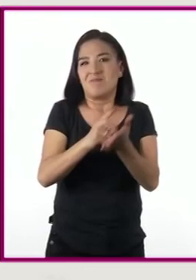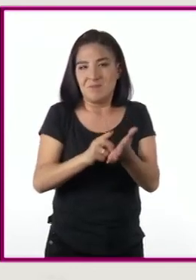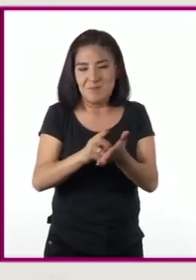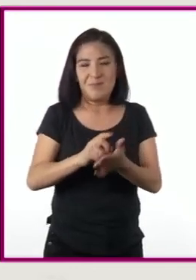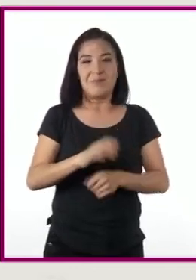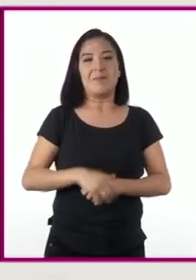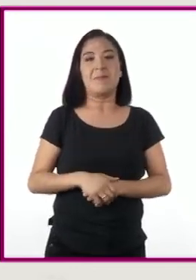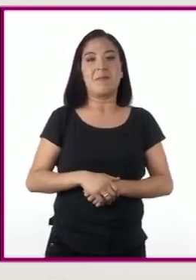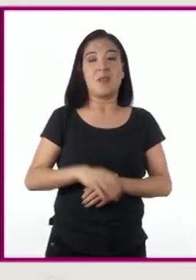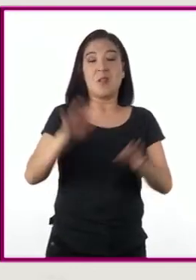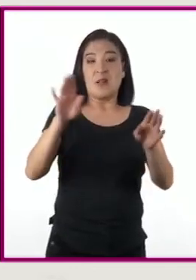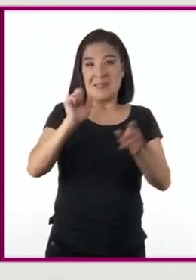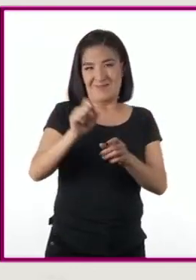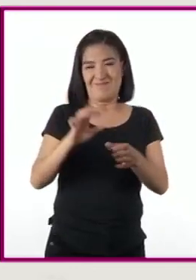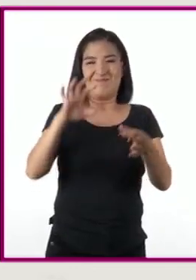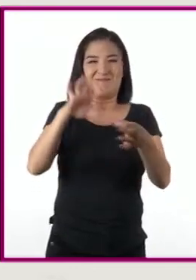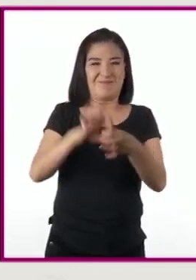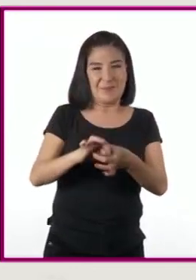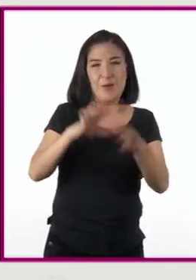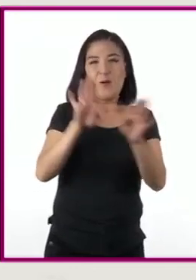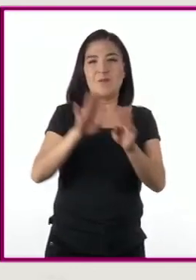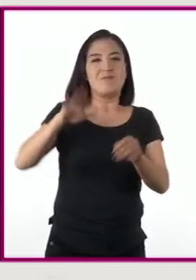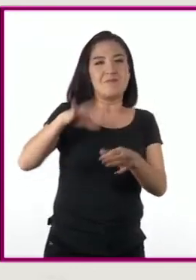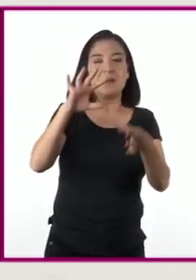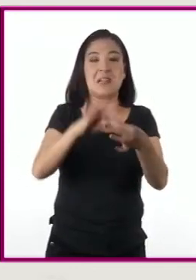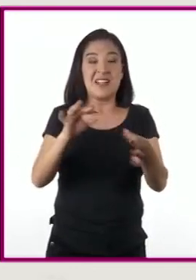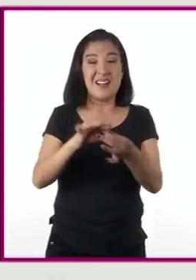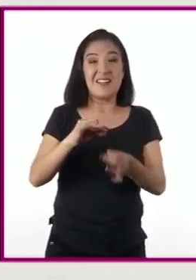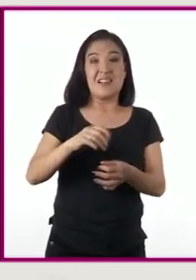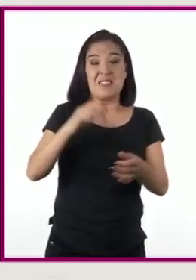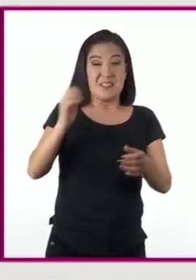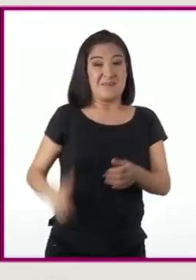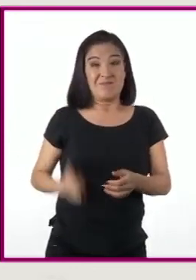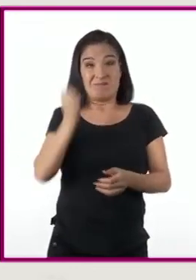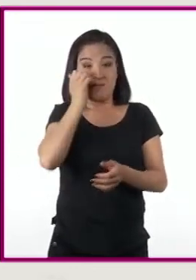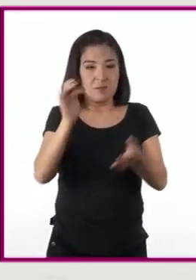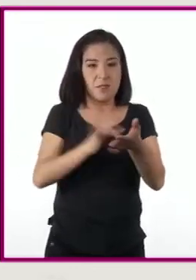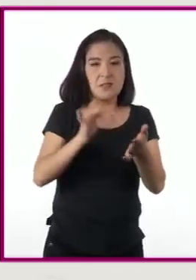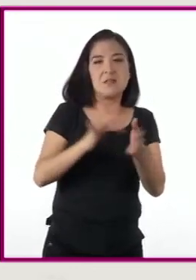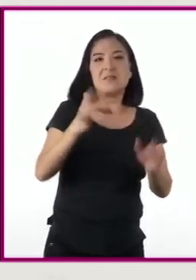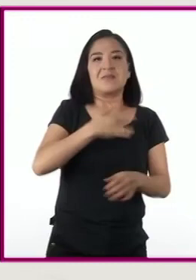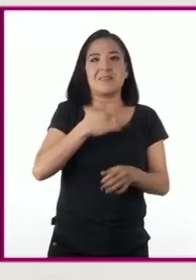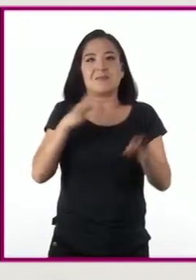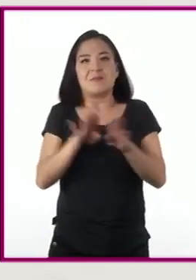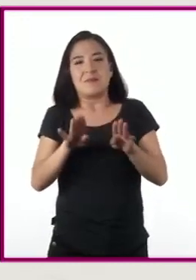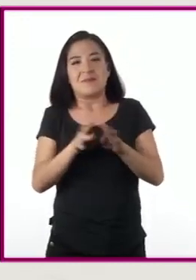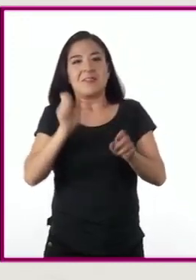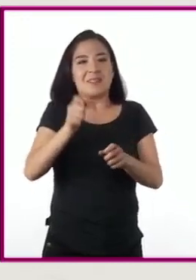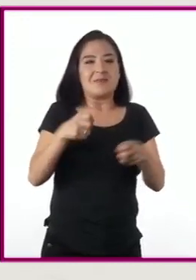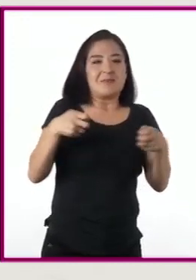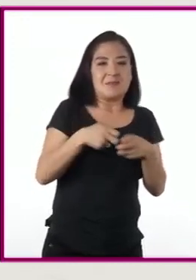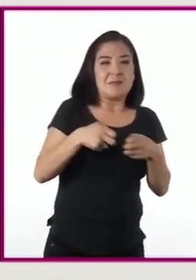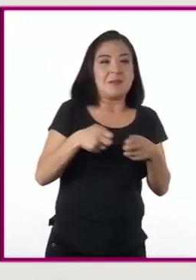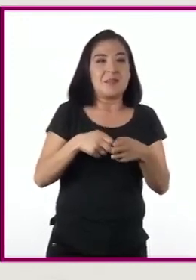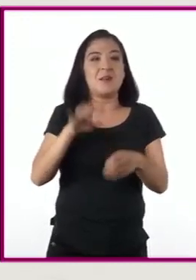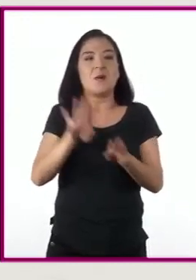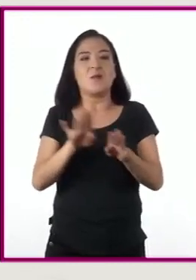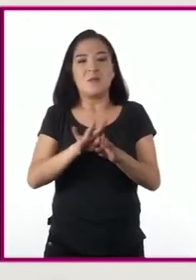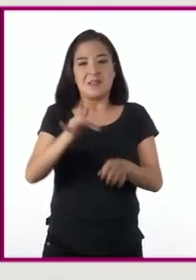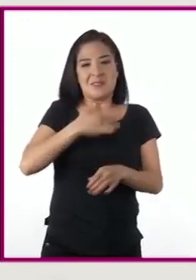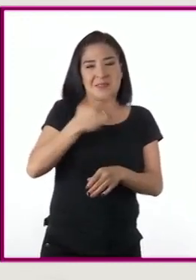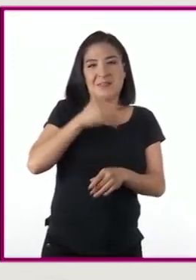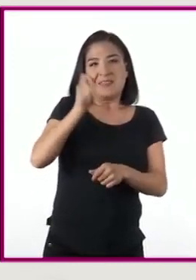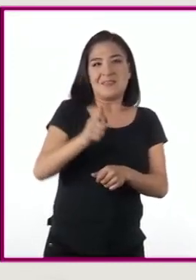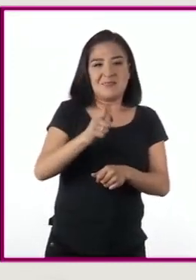En relación con lo último, una mayoría de usuarios de celulares experimentan nomofobia, es decir, la sensación de desnudez